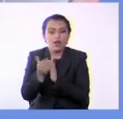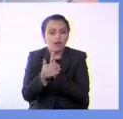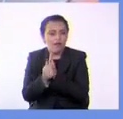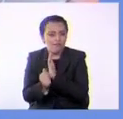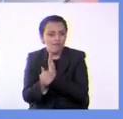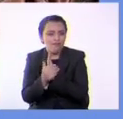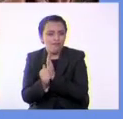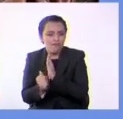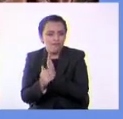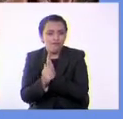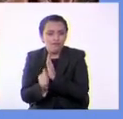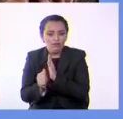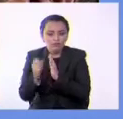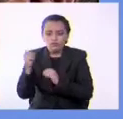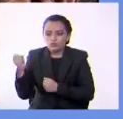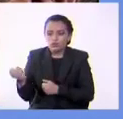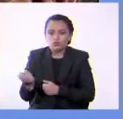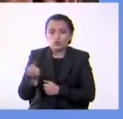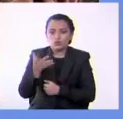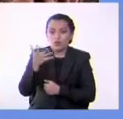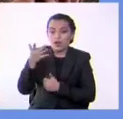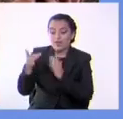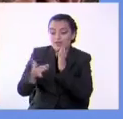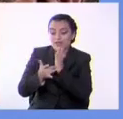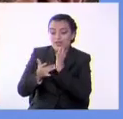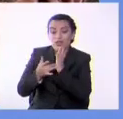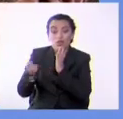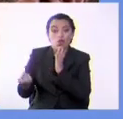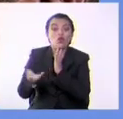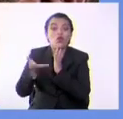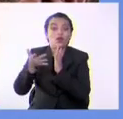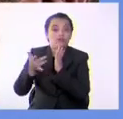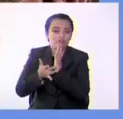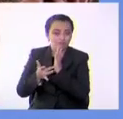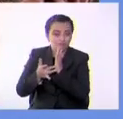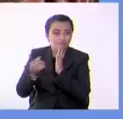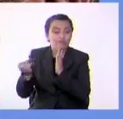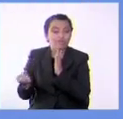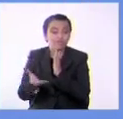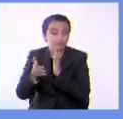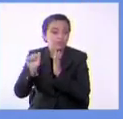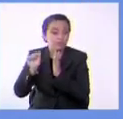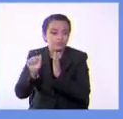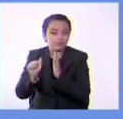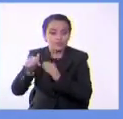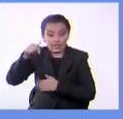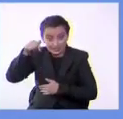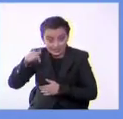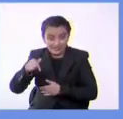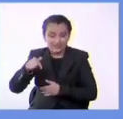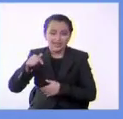el manejo de las nuevas tecnologías de la información y de la comunicación en esta era digital que vivimos, ¿verdad?